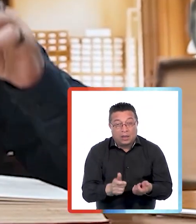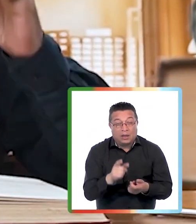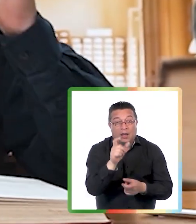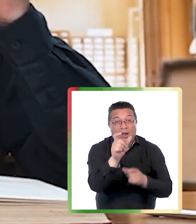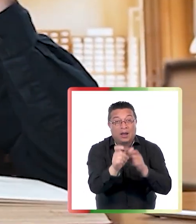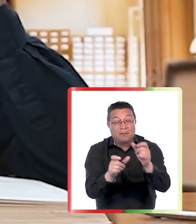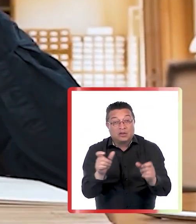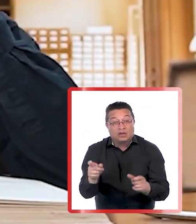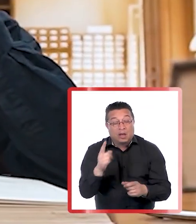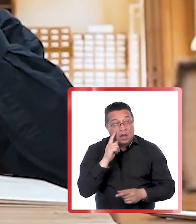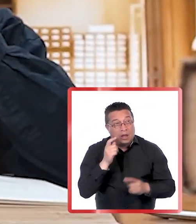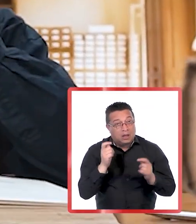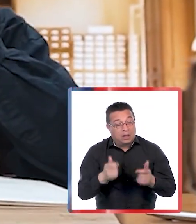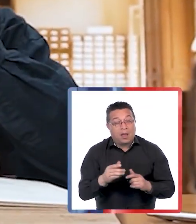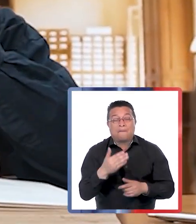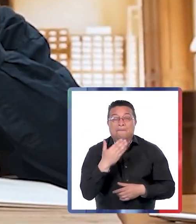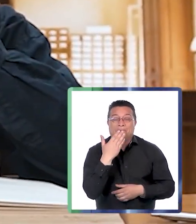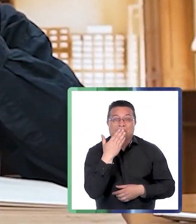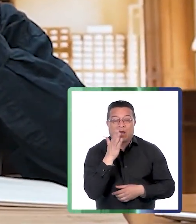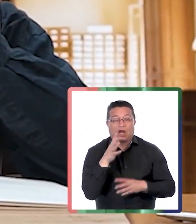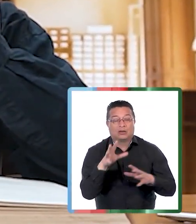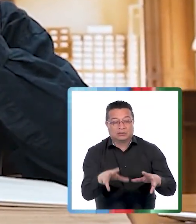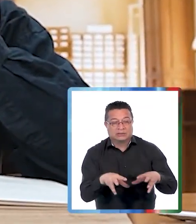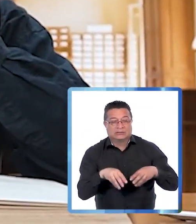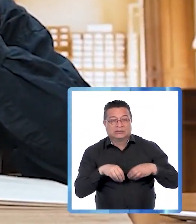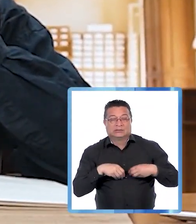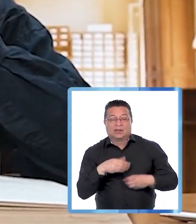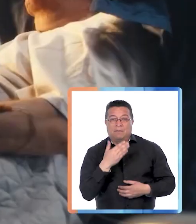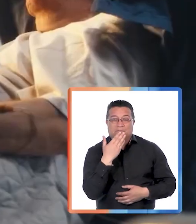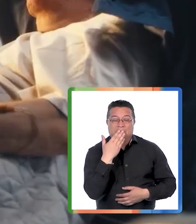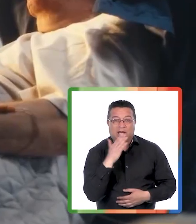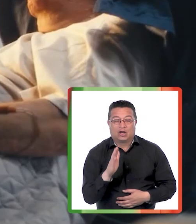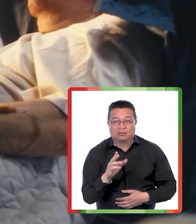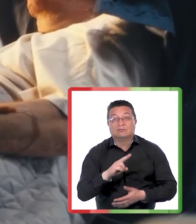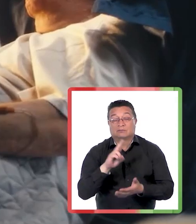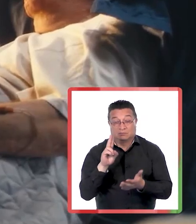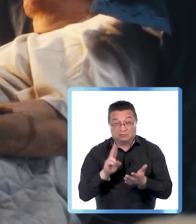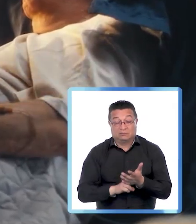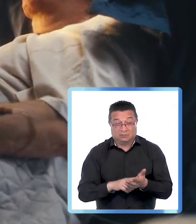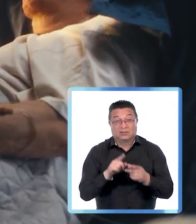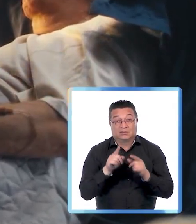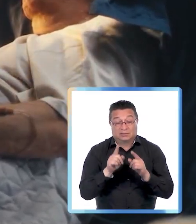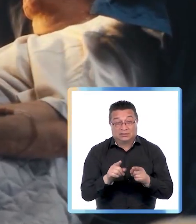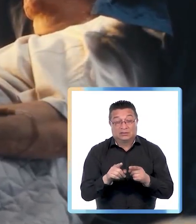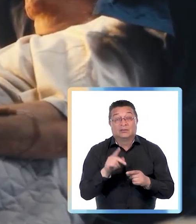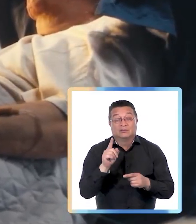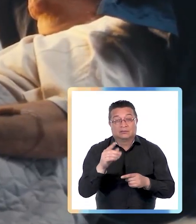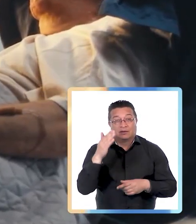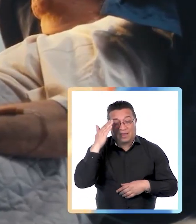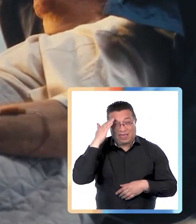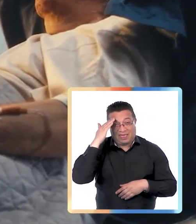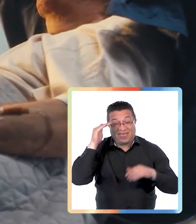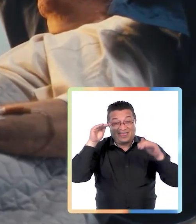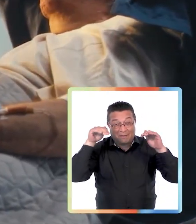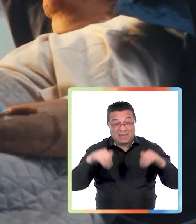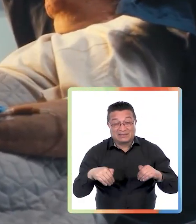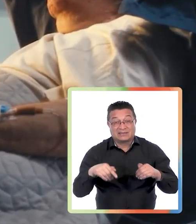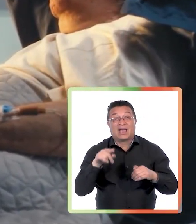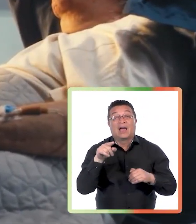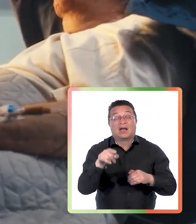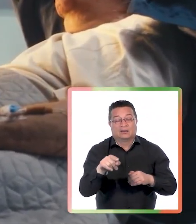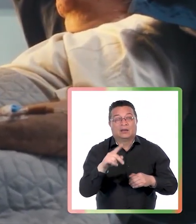conocimiento tenga la población, mejor se abordan las cosas, ¿no? Y efectivamente, las